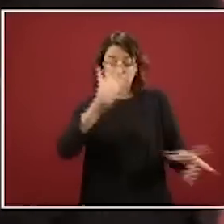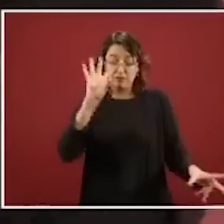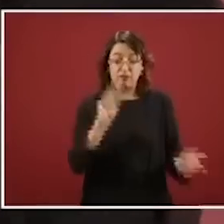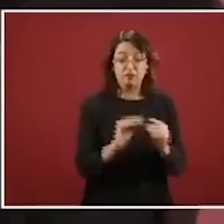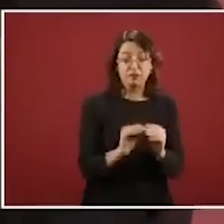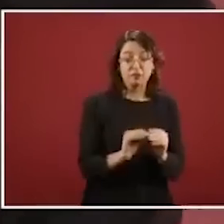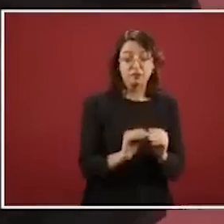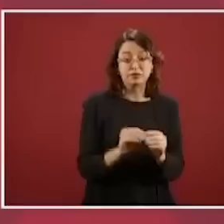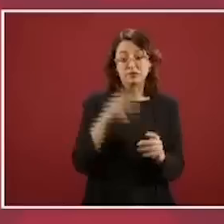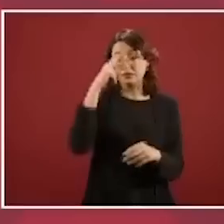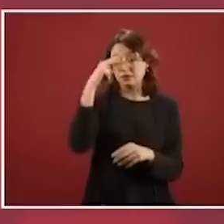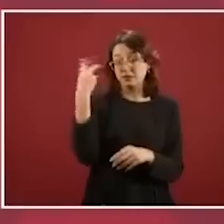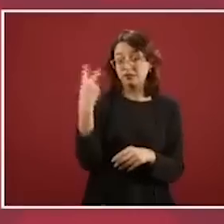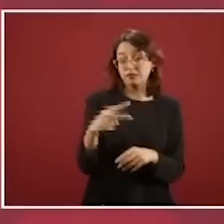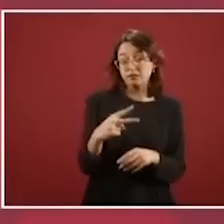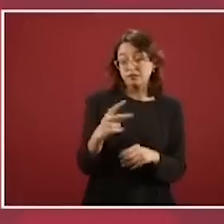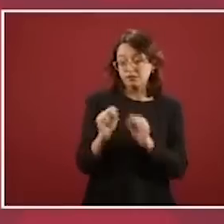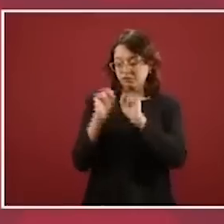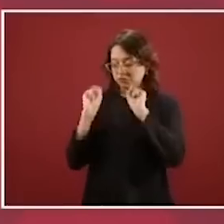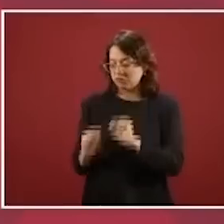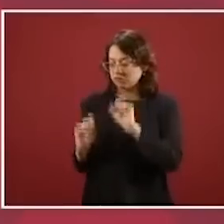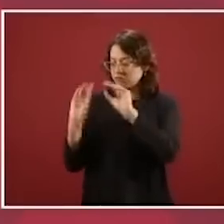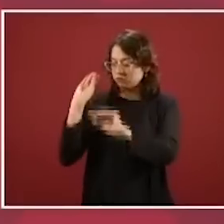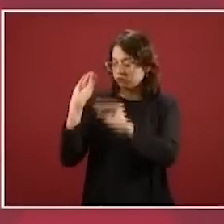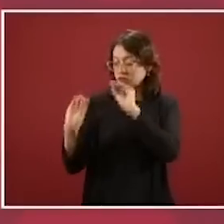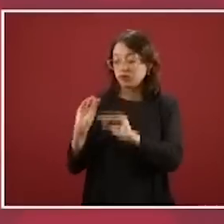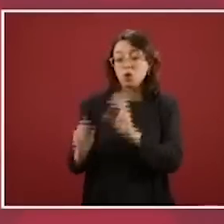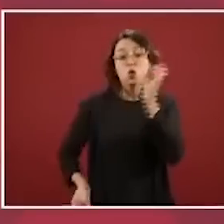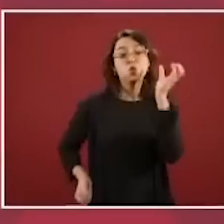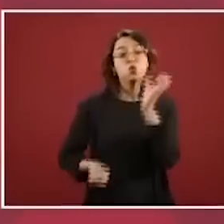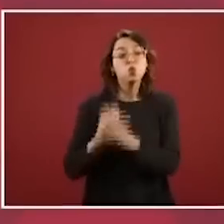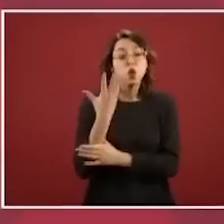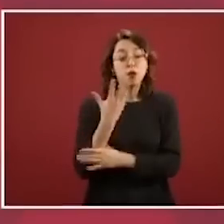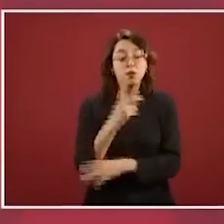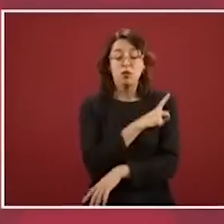México está diseñando su sistema, porque es nuevo.